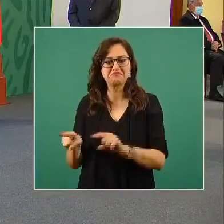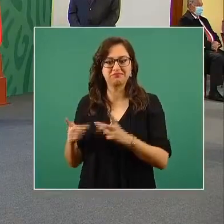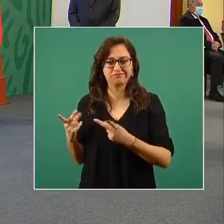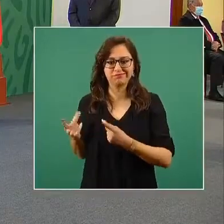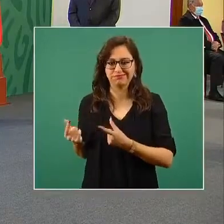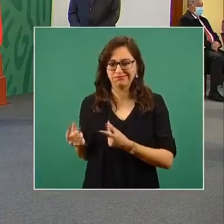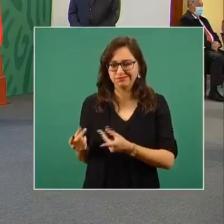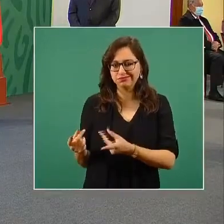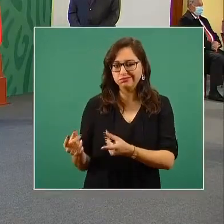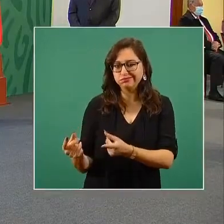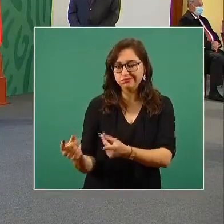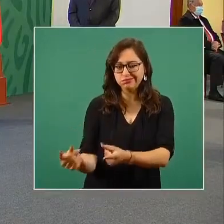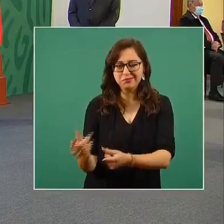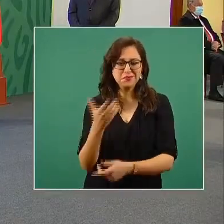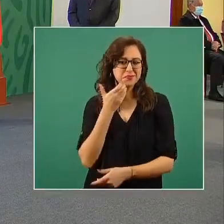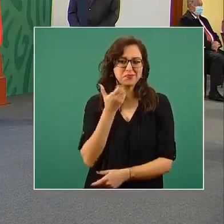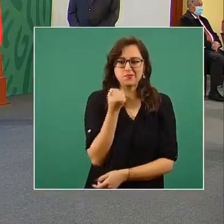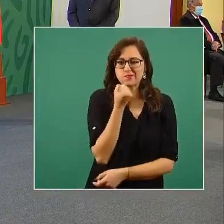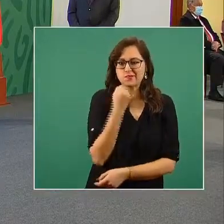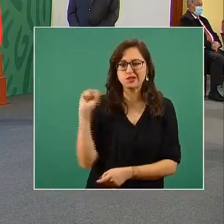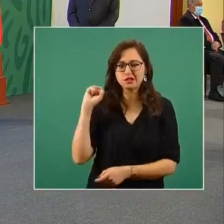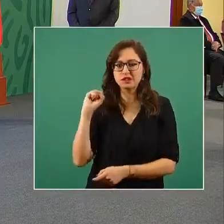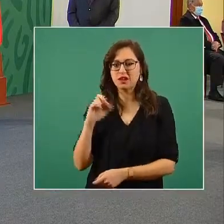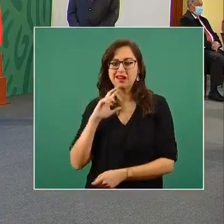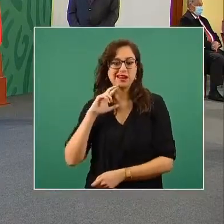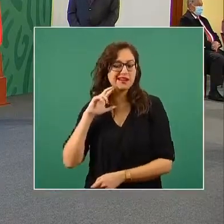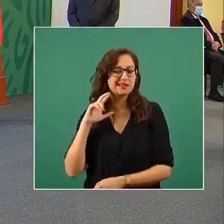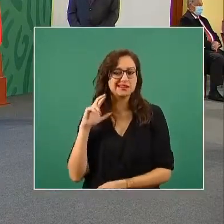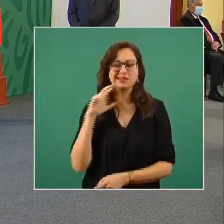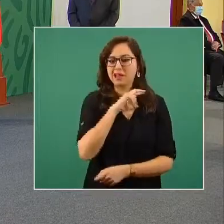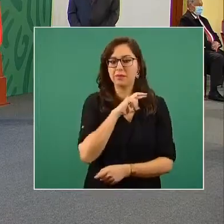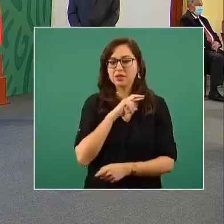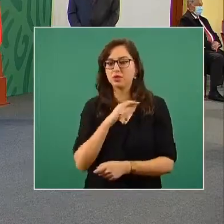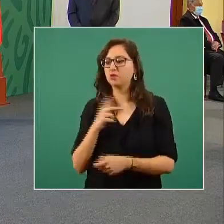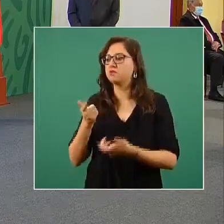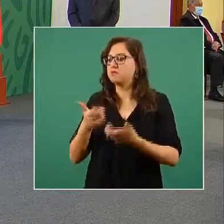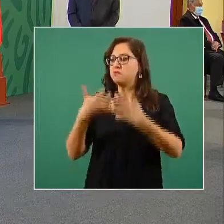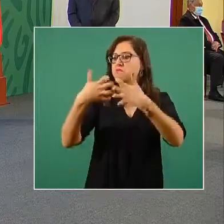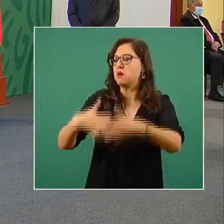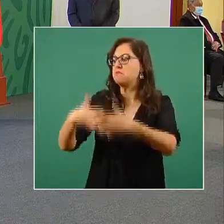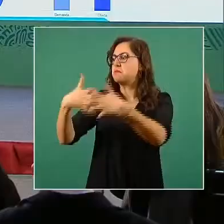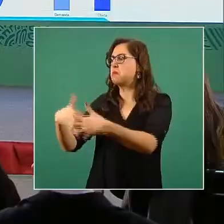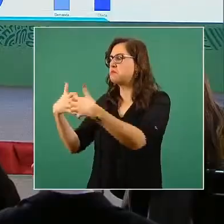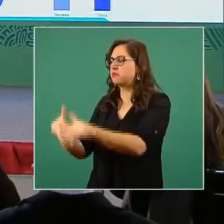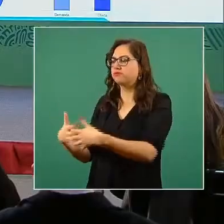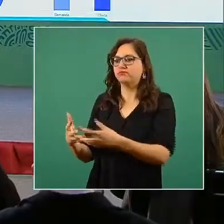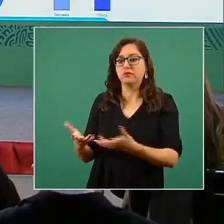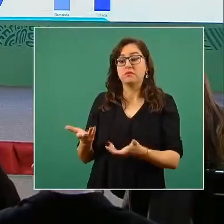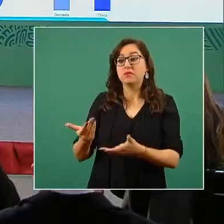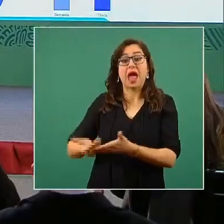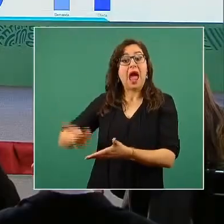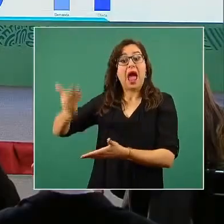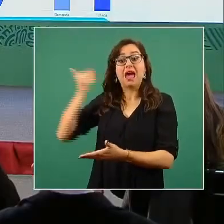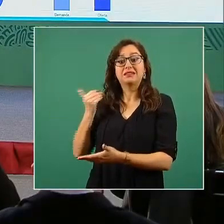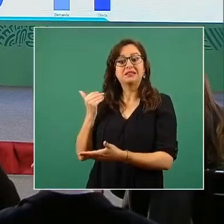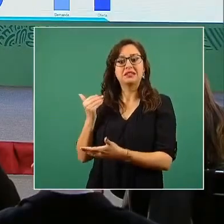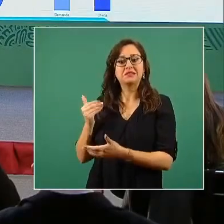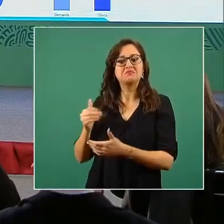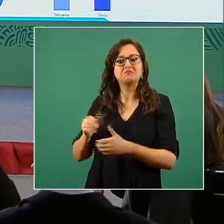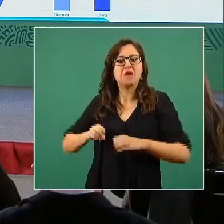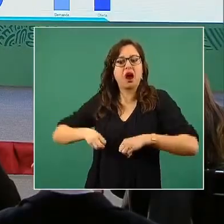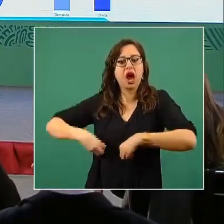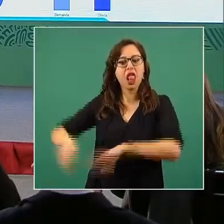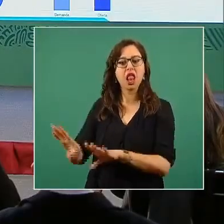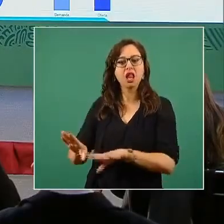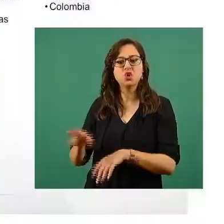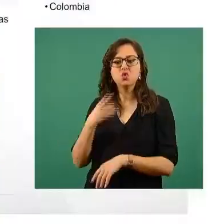en el sentido de que toda esa afectación fue sustituida en buena medida por otras plantas que no habían sido tomadas en cuenta